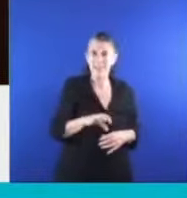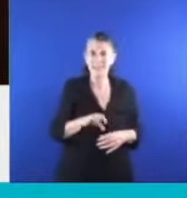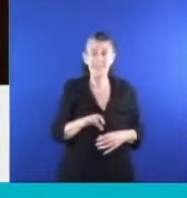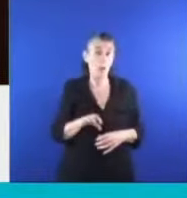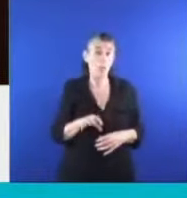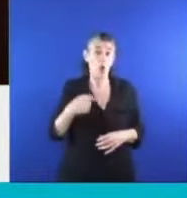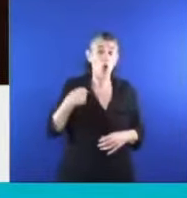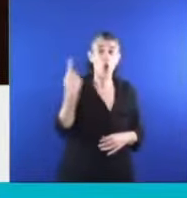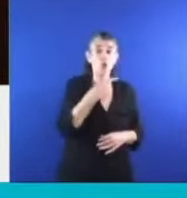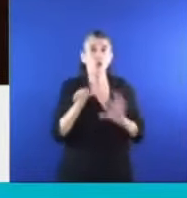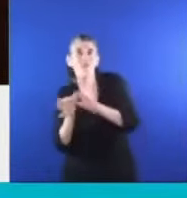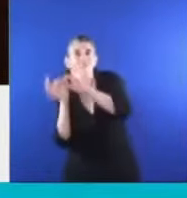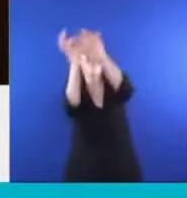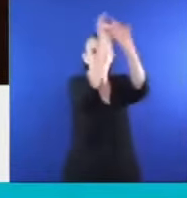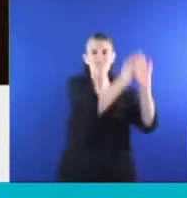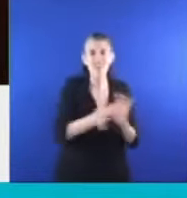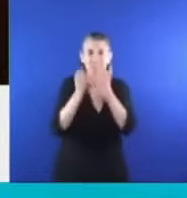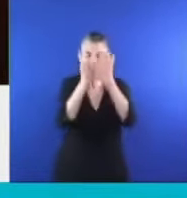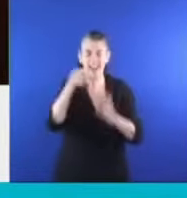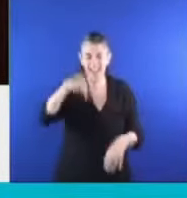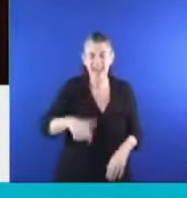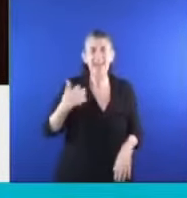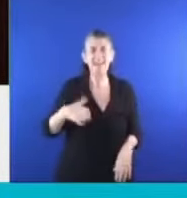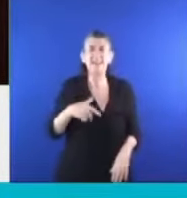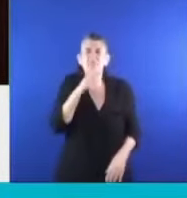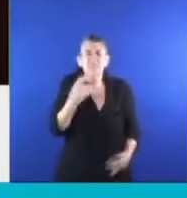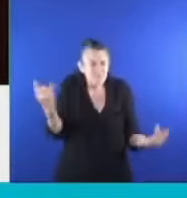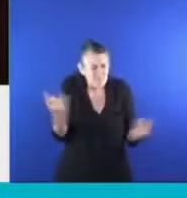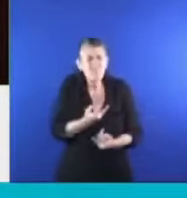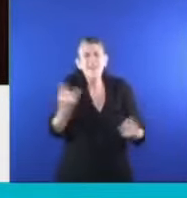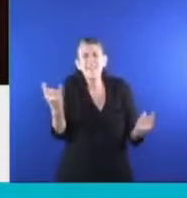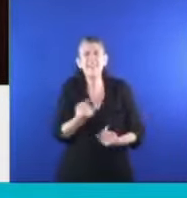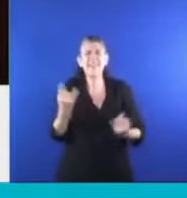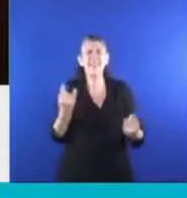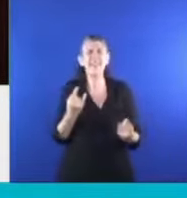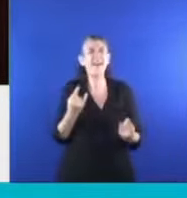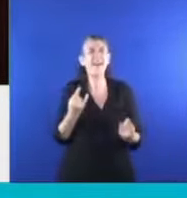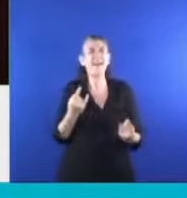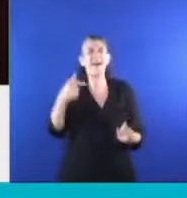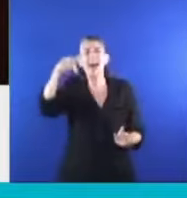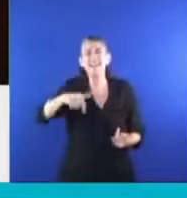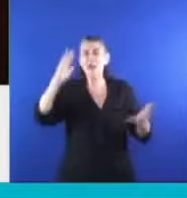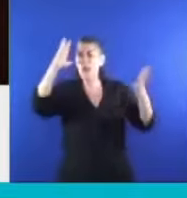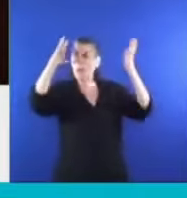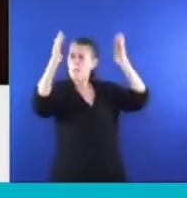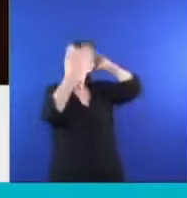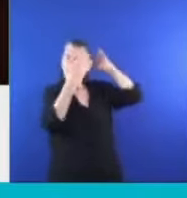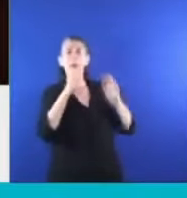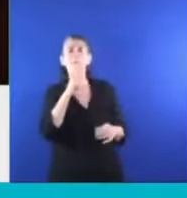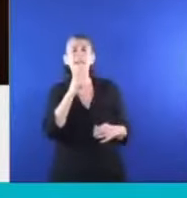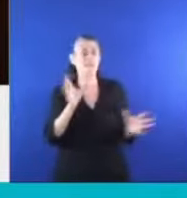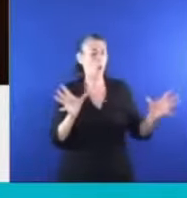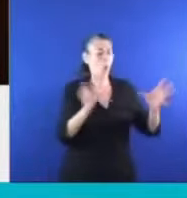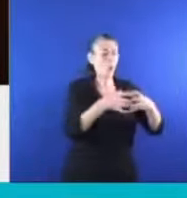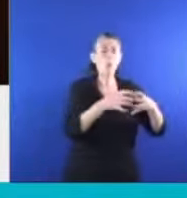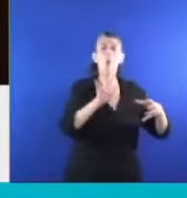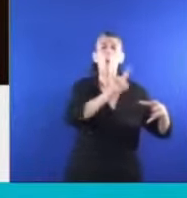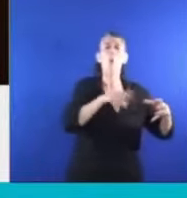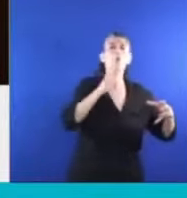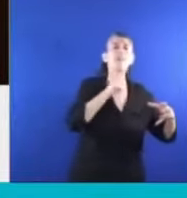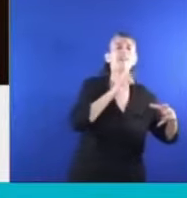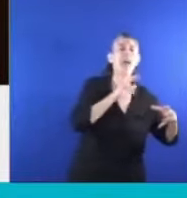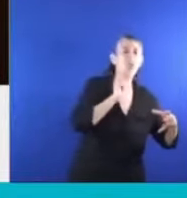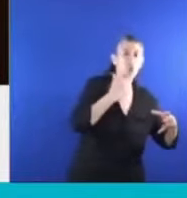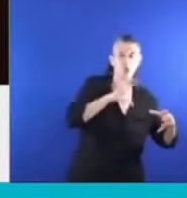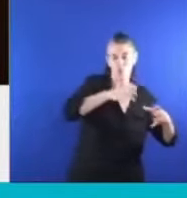gobierno. Parece mentira que a esta altura de la historia Milei haya reeditado el enfrentamiento entre unitarios y federales.